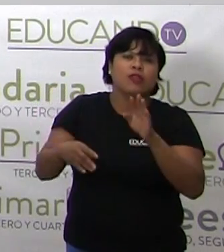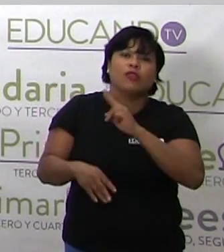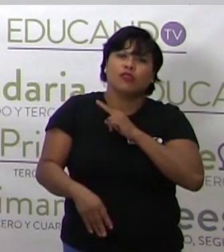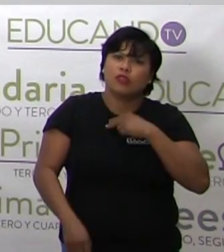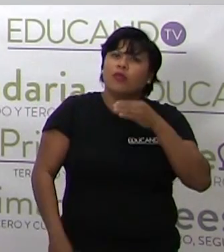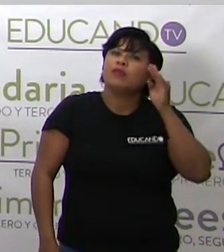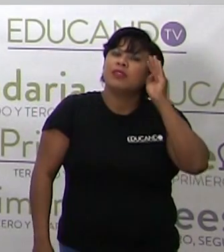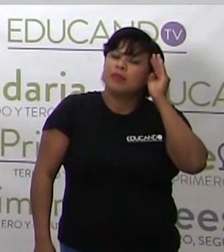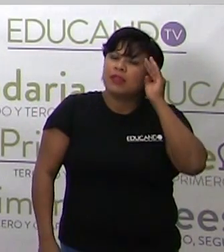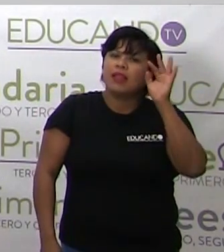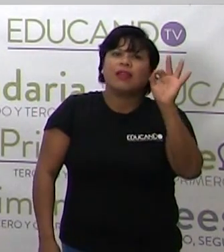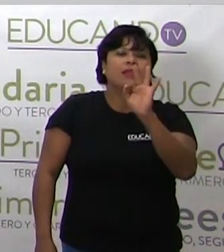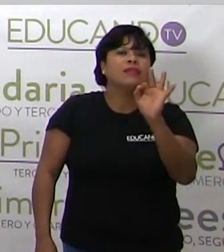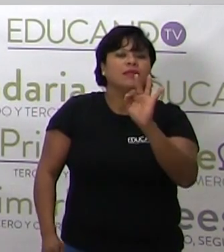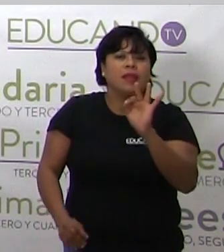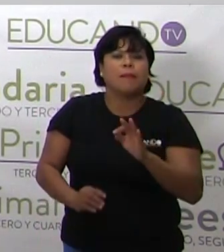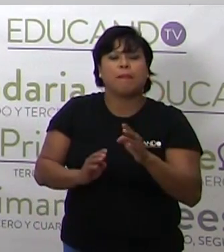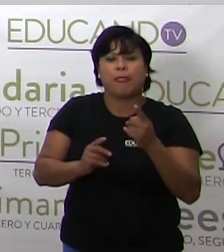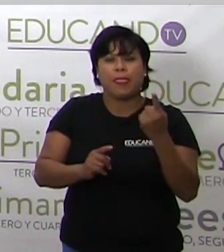entonces ¿qué